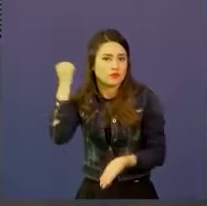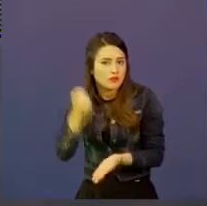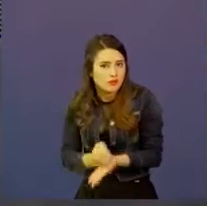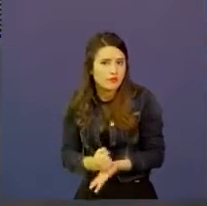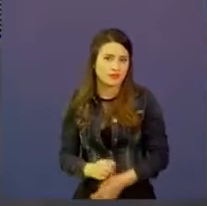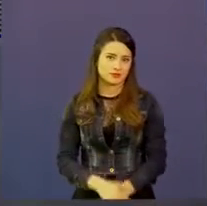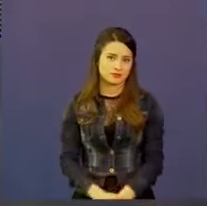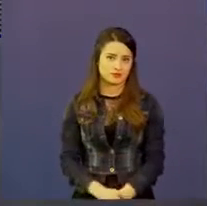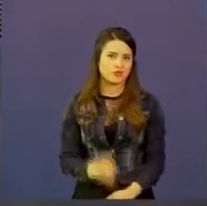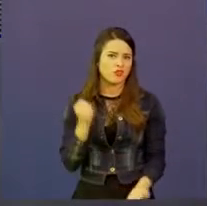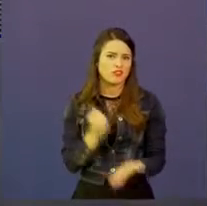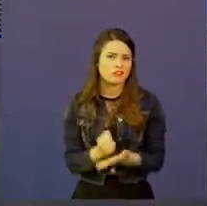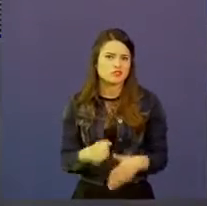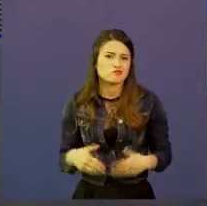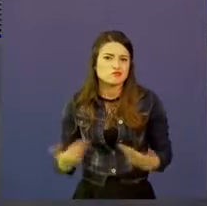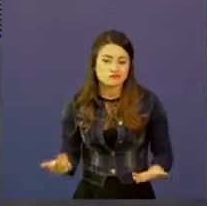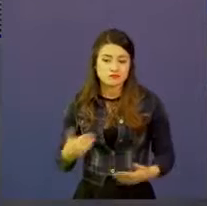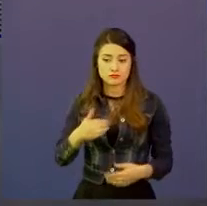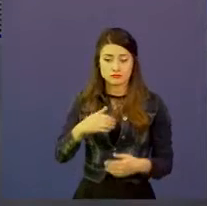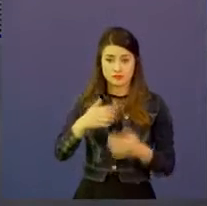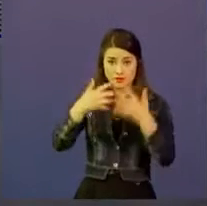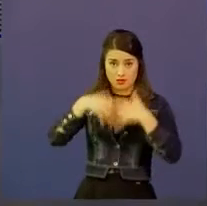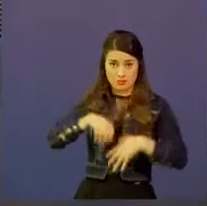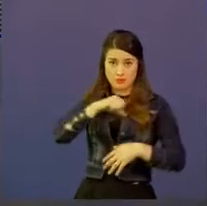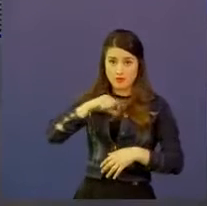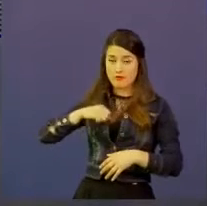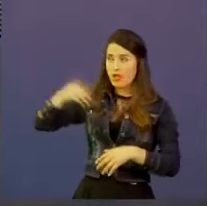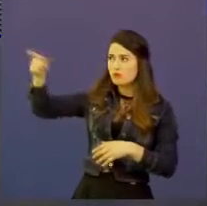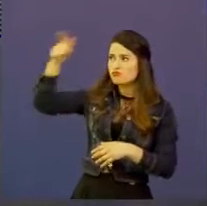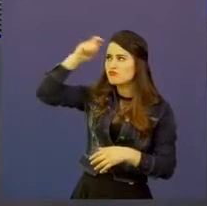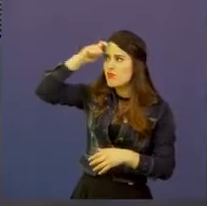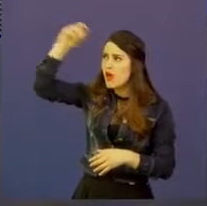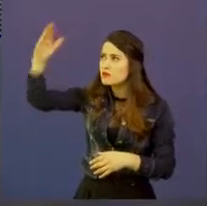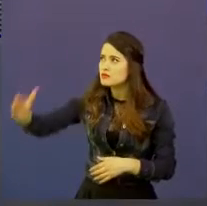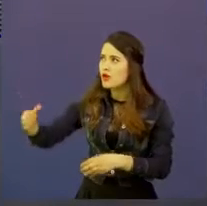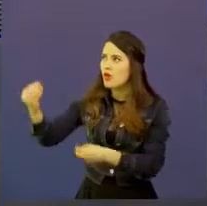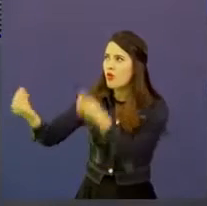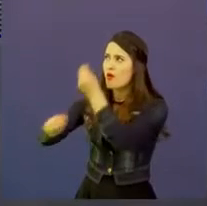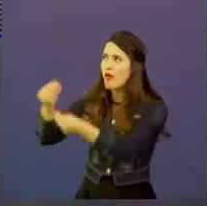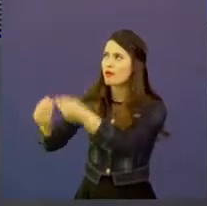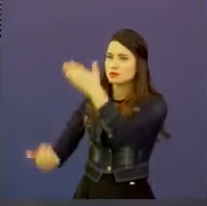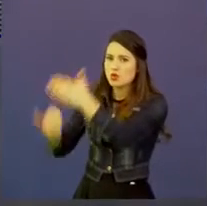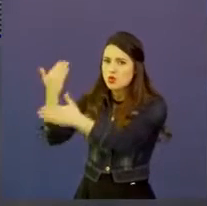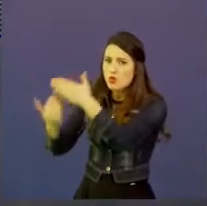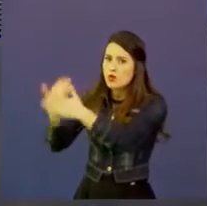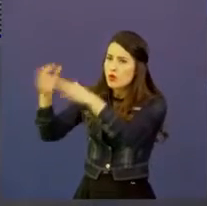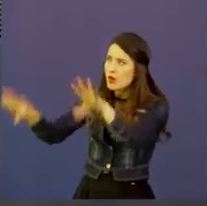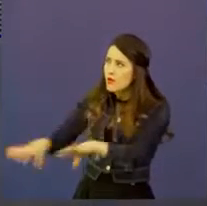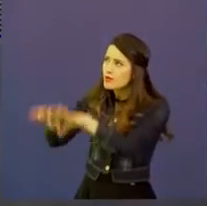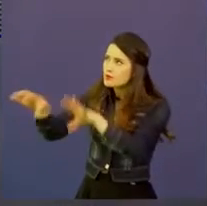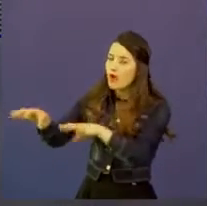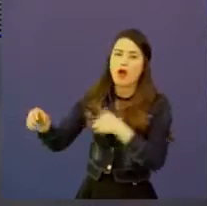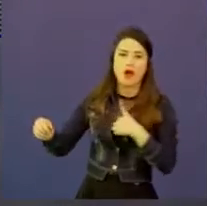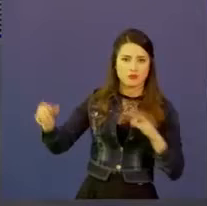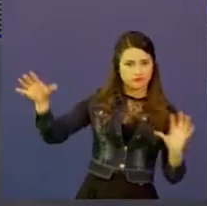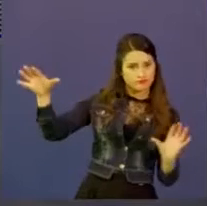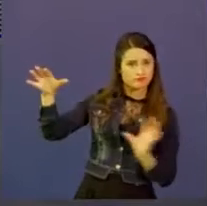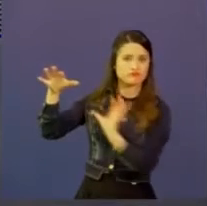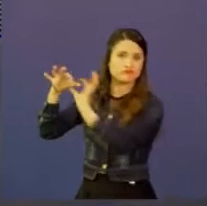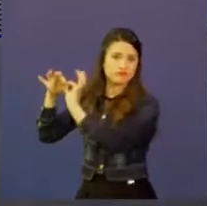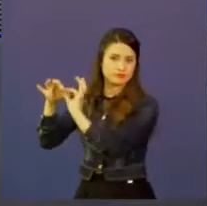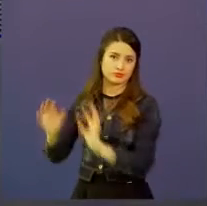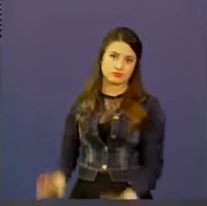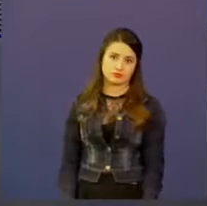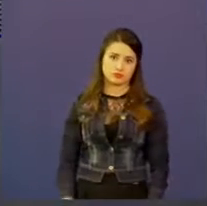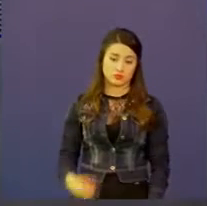de acompañar al Estado en todo aquello que el Estado emprende. Nosotros hemos tenido esta vez una suerte increíble de